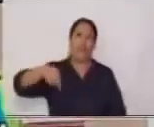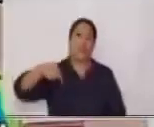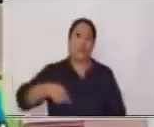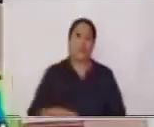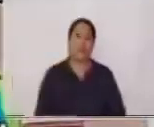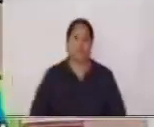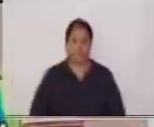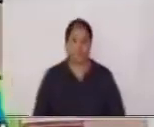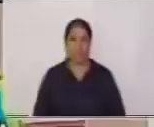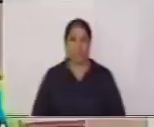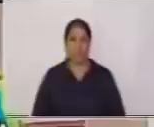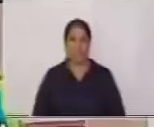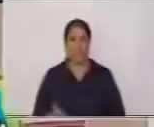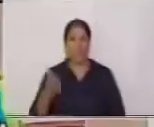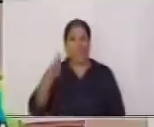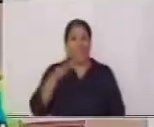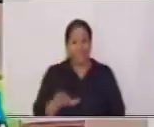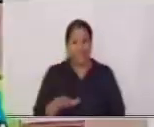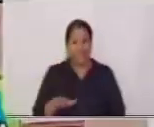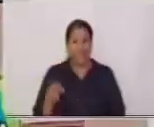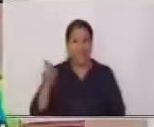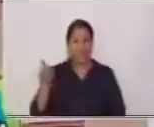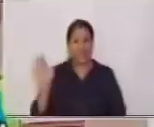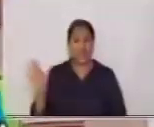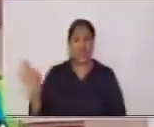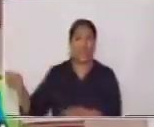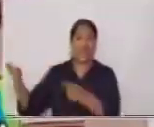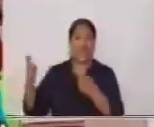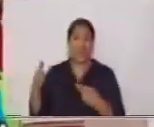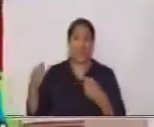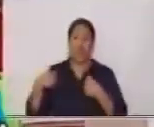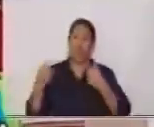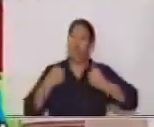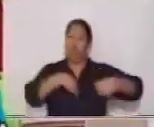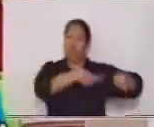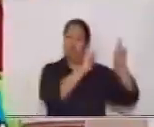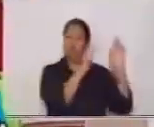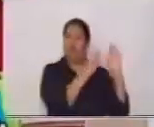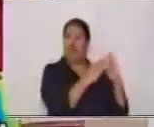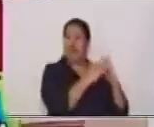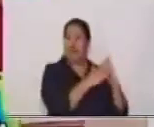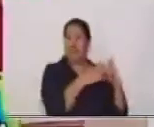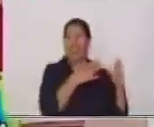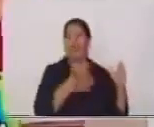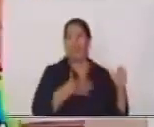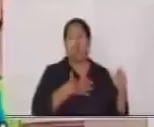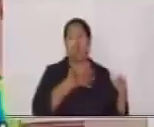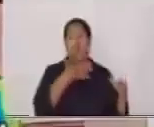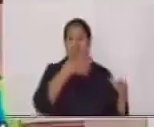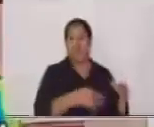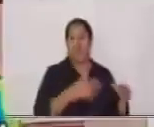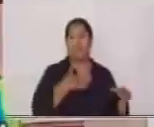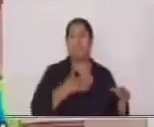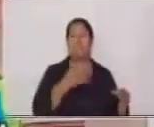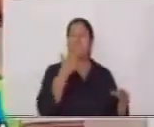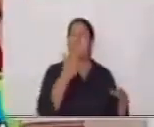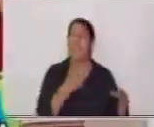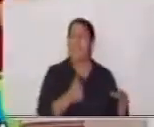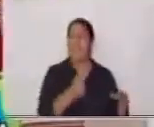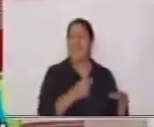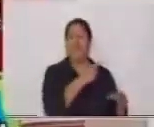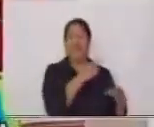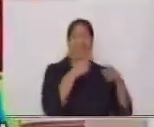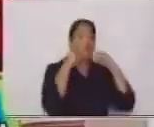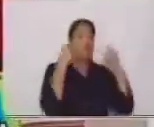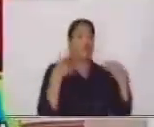Después con este regalo, lo llevaré a casa y estoy segura que mis hijas estarán felices cuando vean a la muñeca. A ellas les